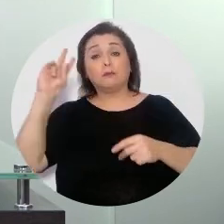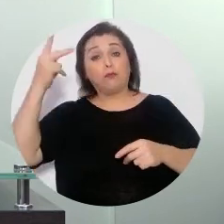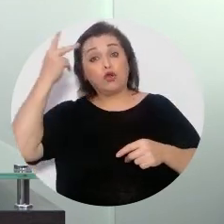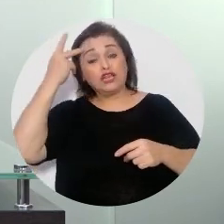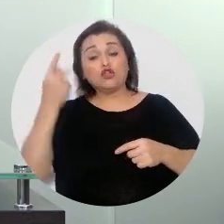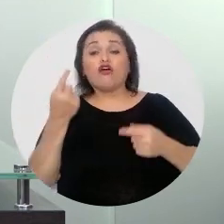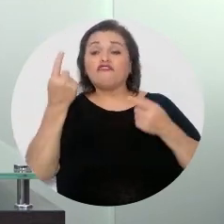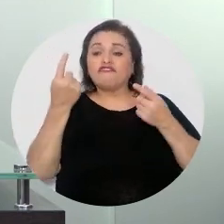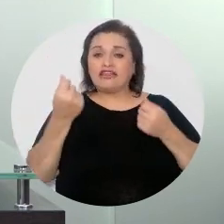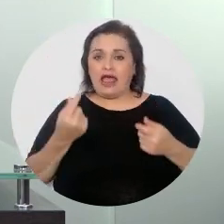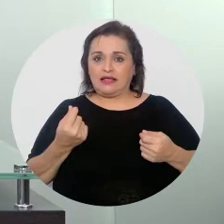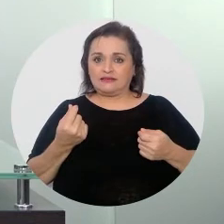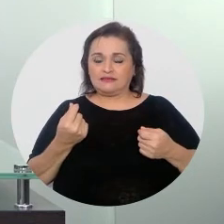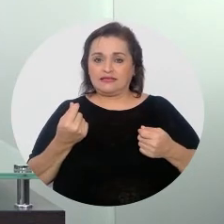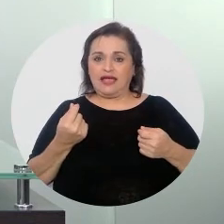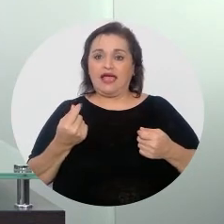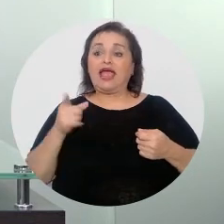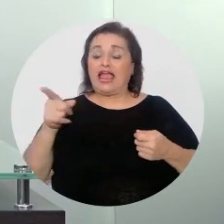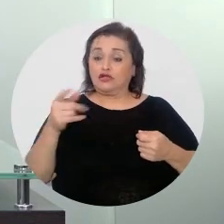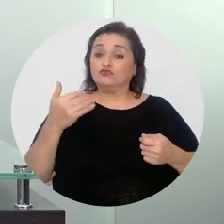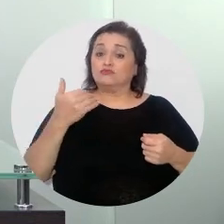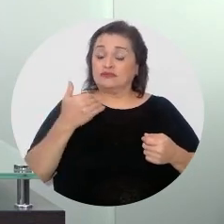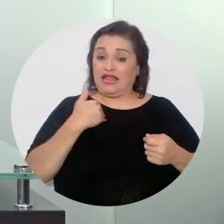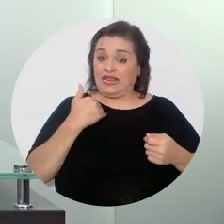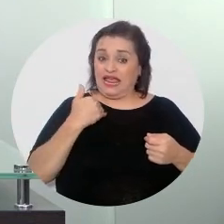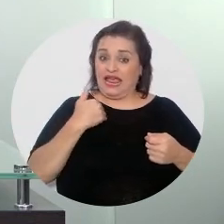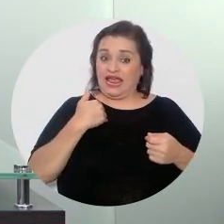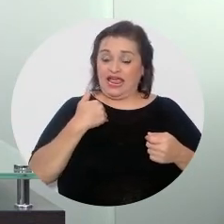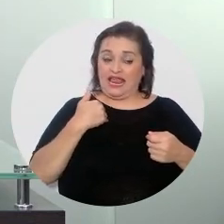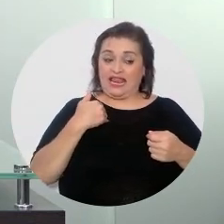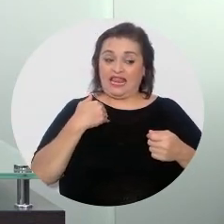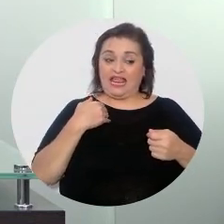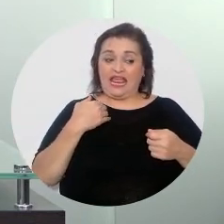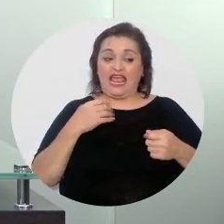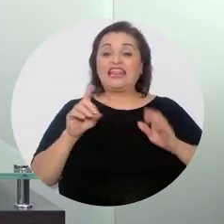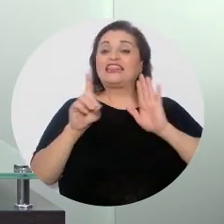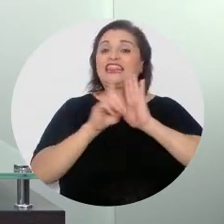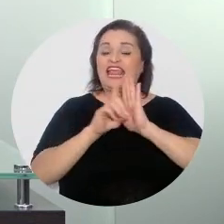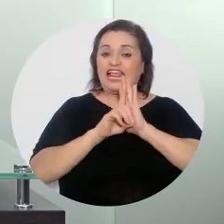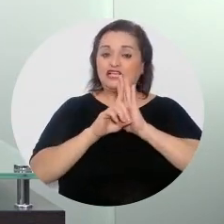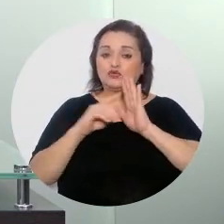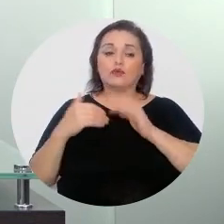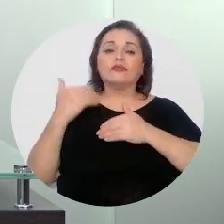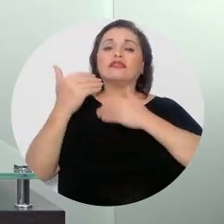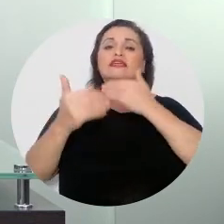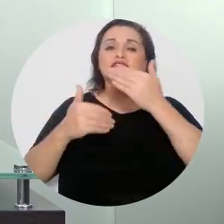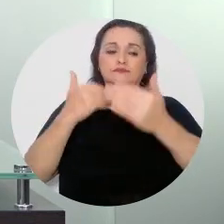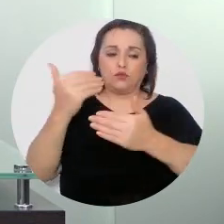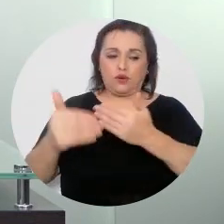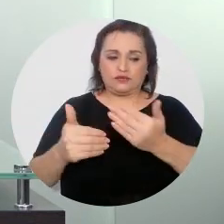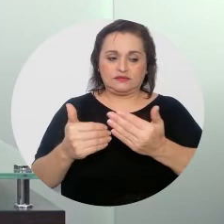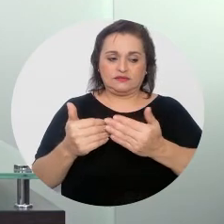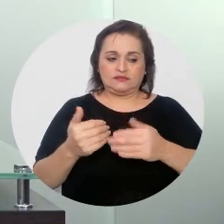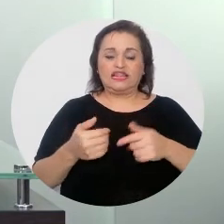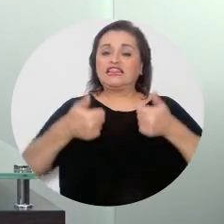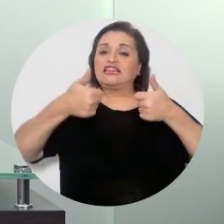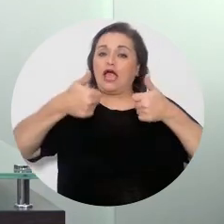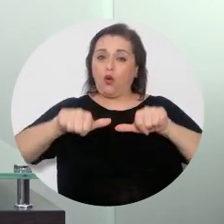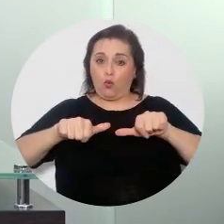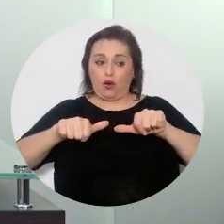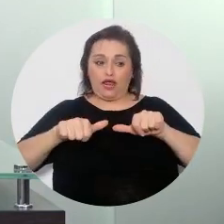pueden financiar al ceder, como su nombre lo indica, parte del eventual derecho al que podrían tener